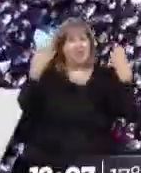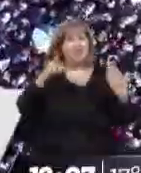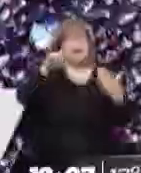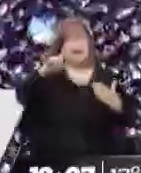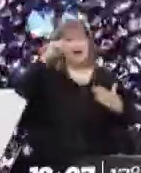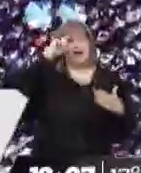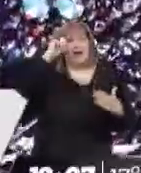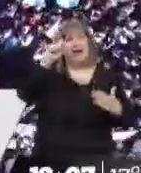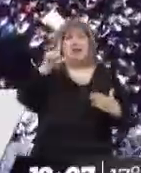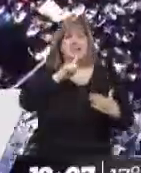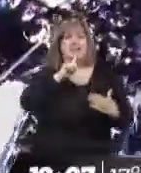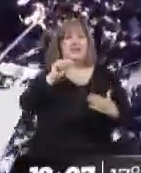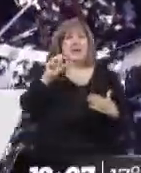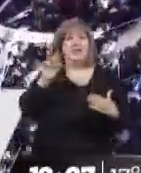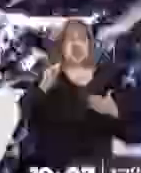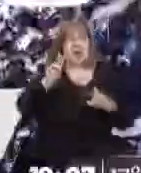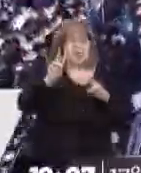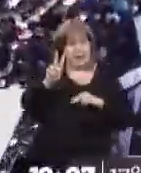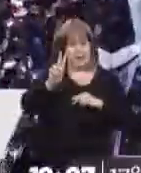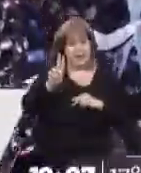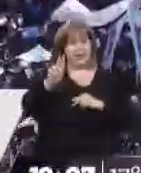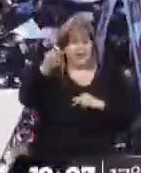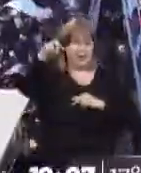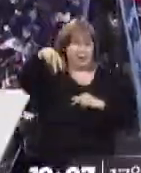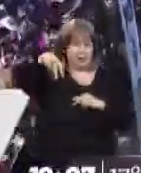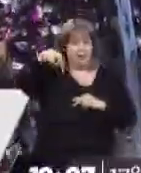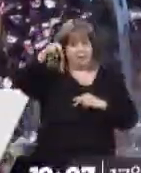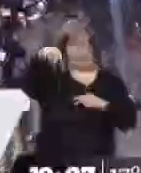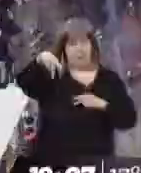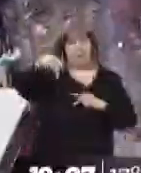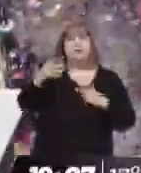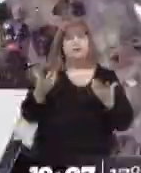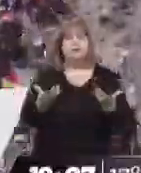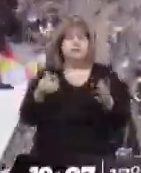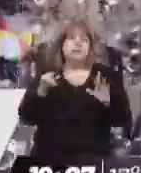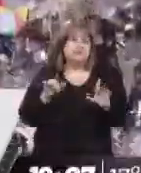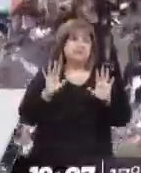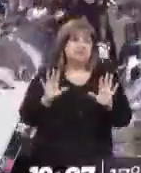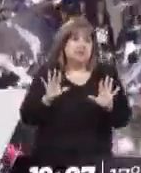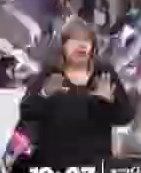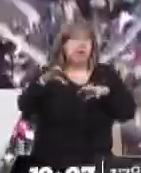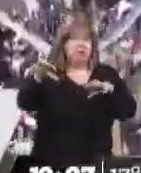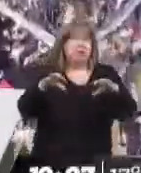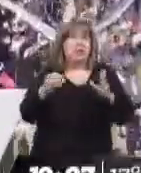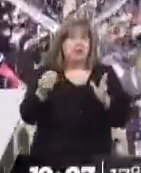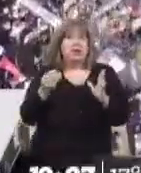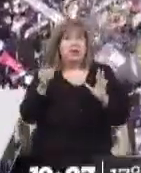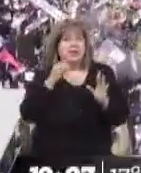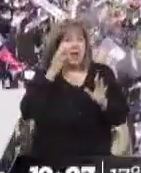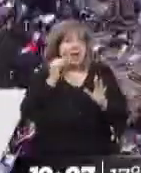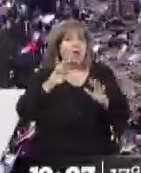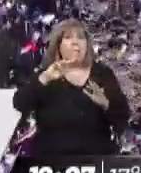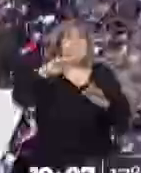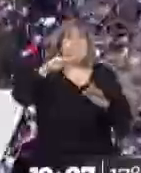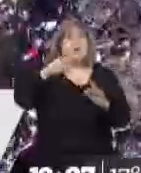y representación dentro del gobierno nacional actual y de lo que pueden ser potencialmente las listas para el